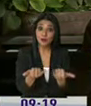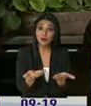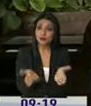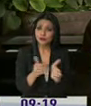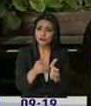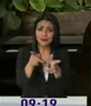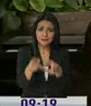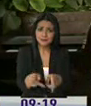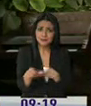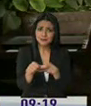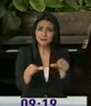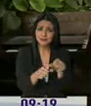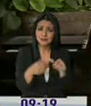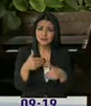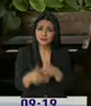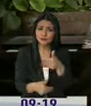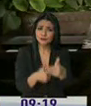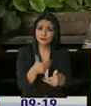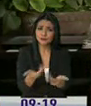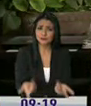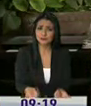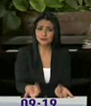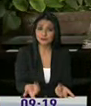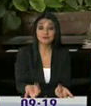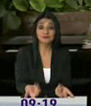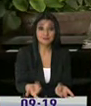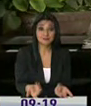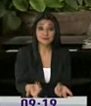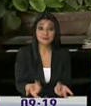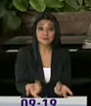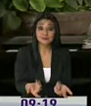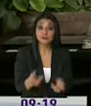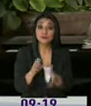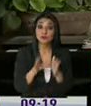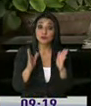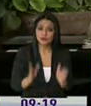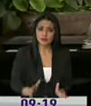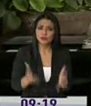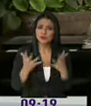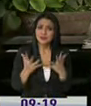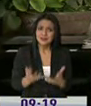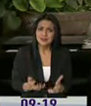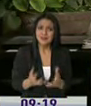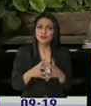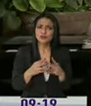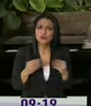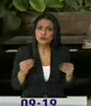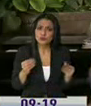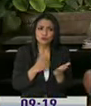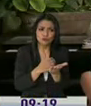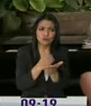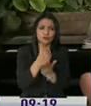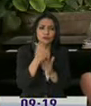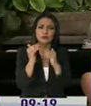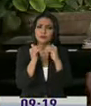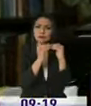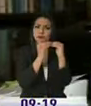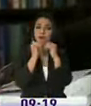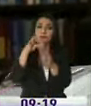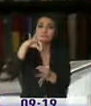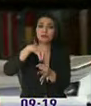sean los mismos que administren este proceso, en el cual pretendemos los ciudadanos encontrar un camino a retomar la